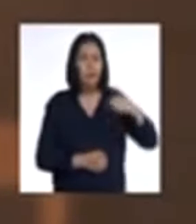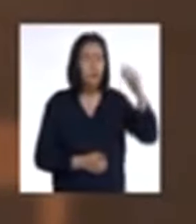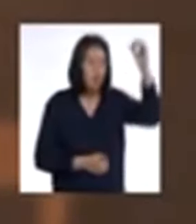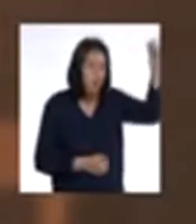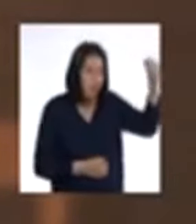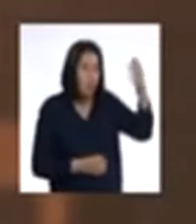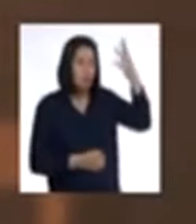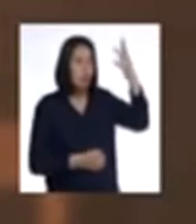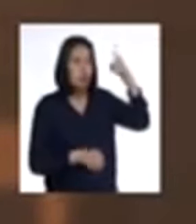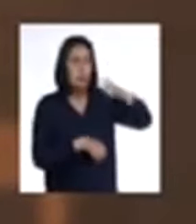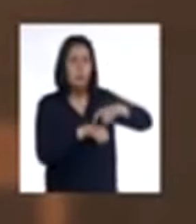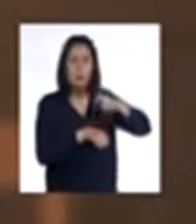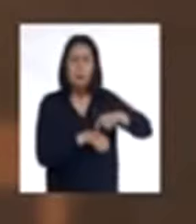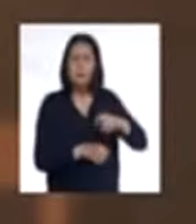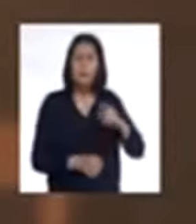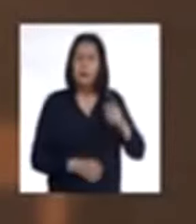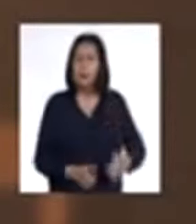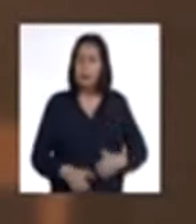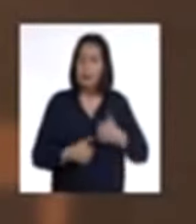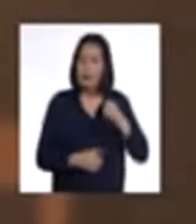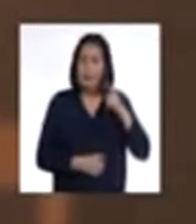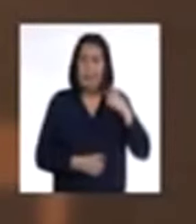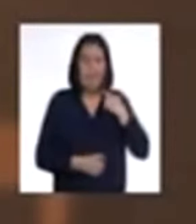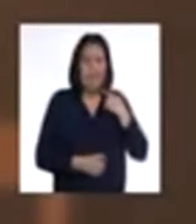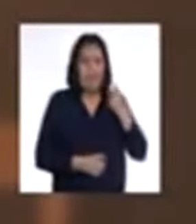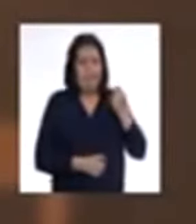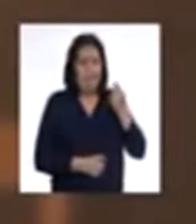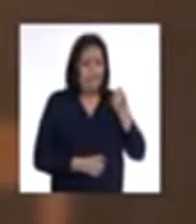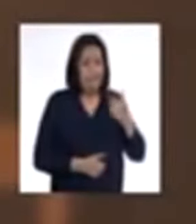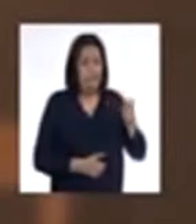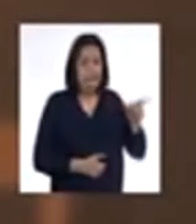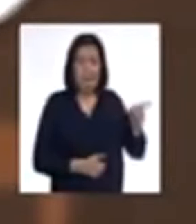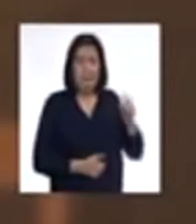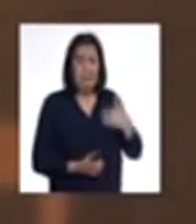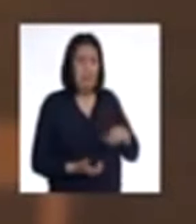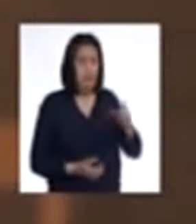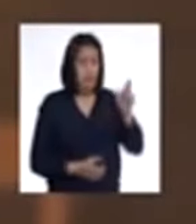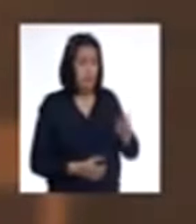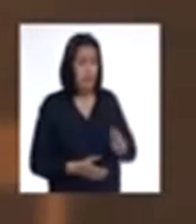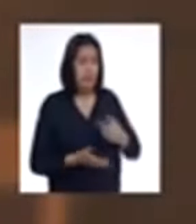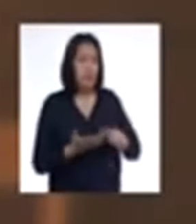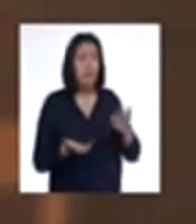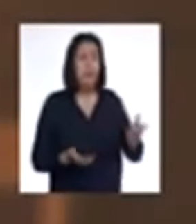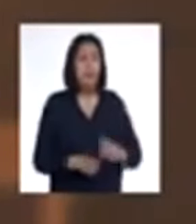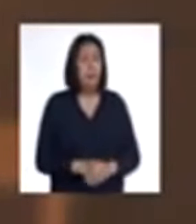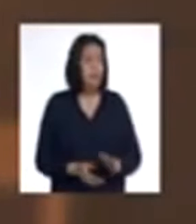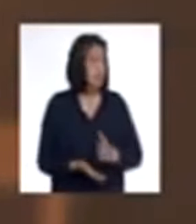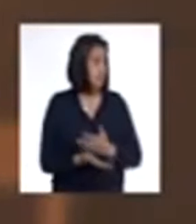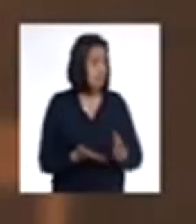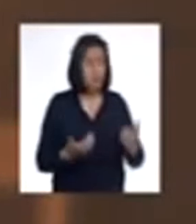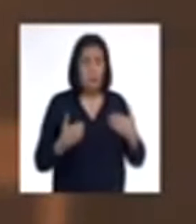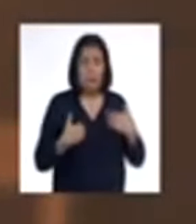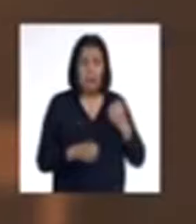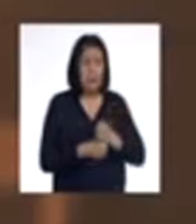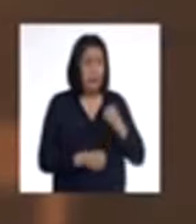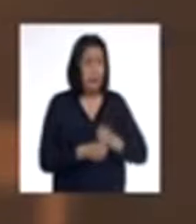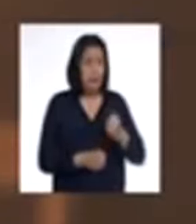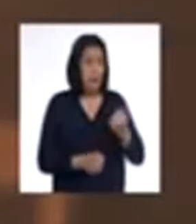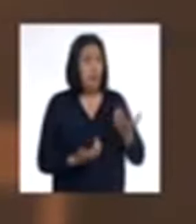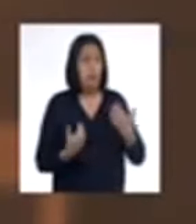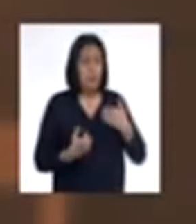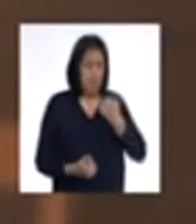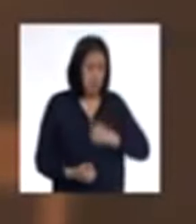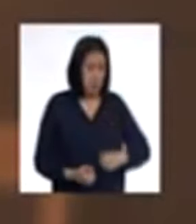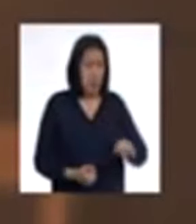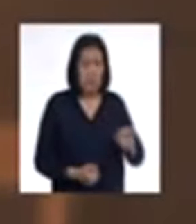novela en un momento de su vida de dificultades económicas y personales, en el que se encontraba sin empleo y con una hija pequeña.